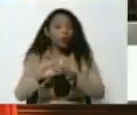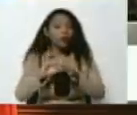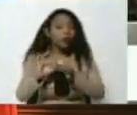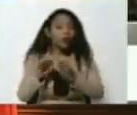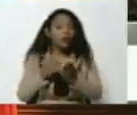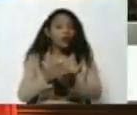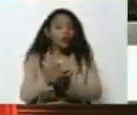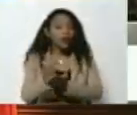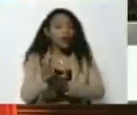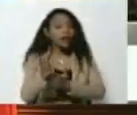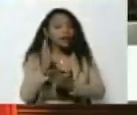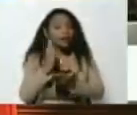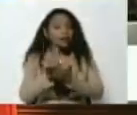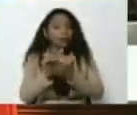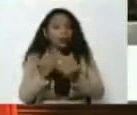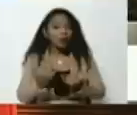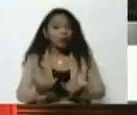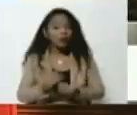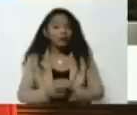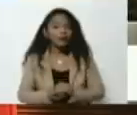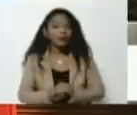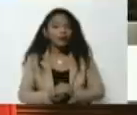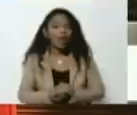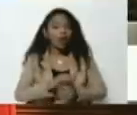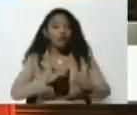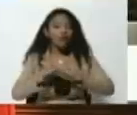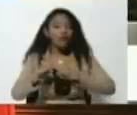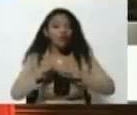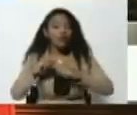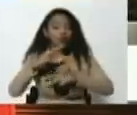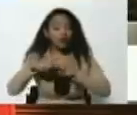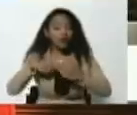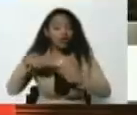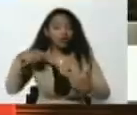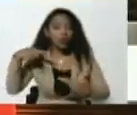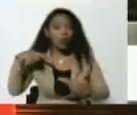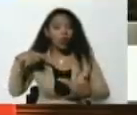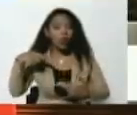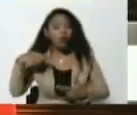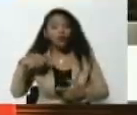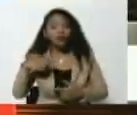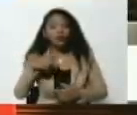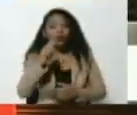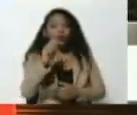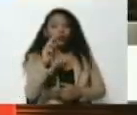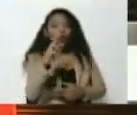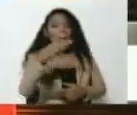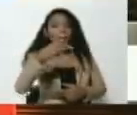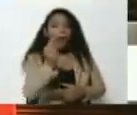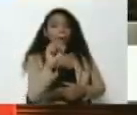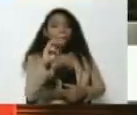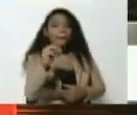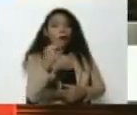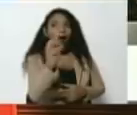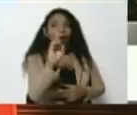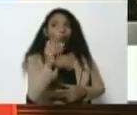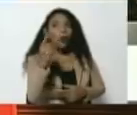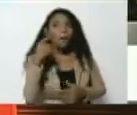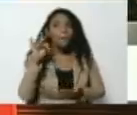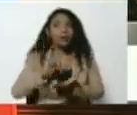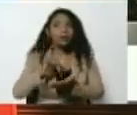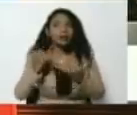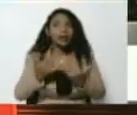leal y presente, el Movimiento Revolucionario Tupamaro presente,